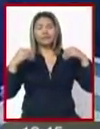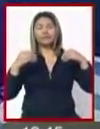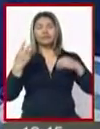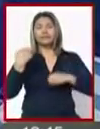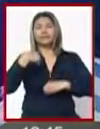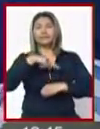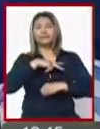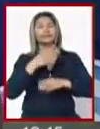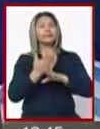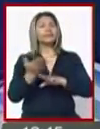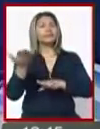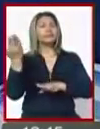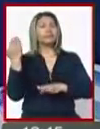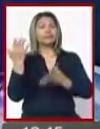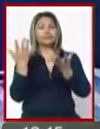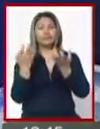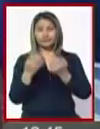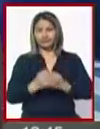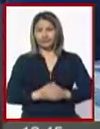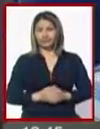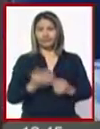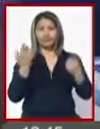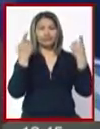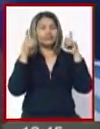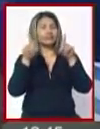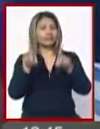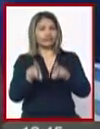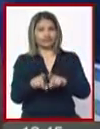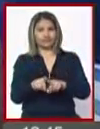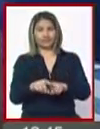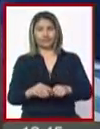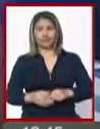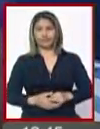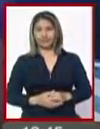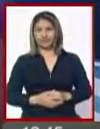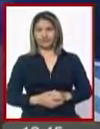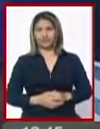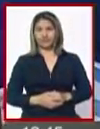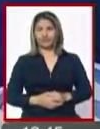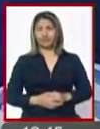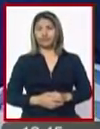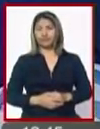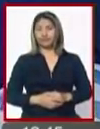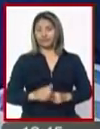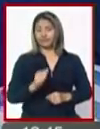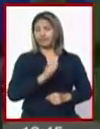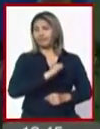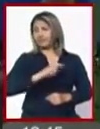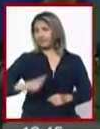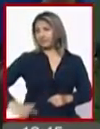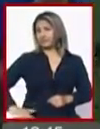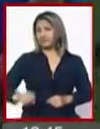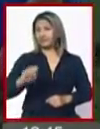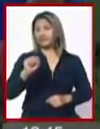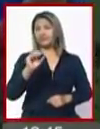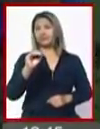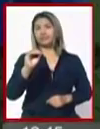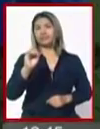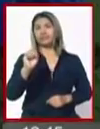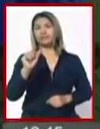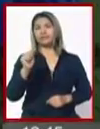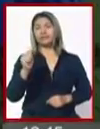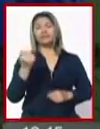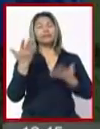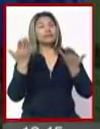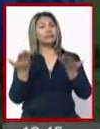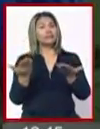como nosotros habíamos siempre querer consensuar con el Percy, con la señora Sosa. ¿Qué motivo? ¿Qué le han dicho?